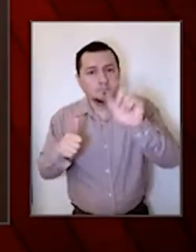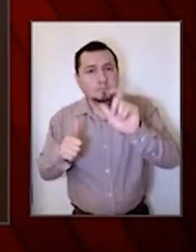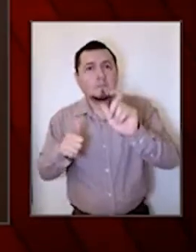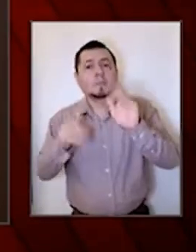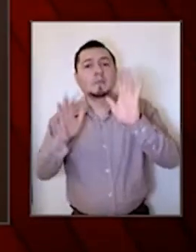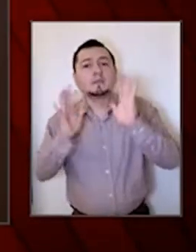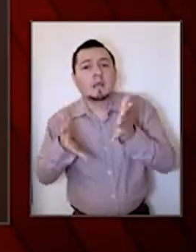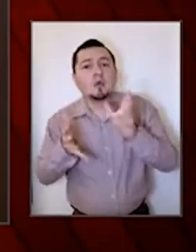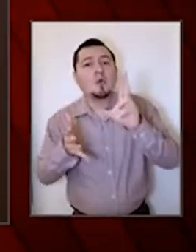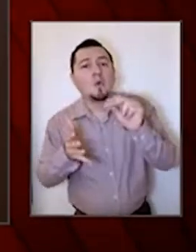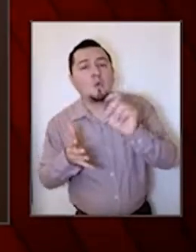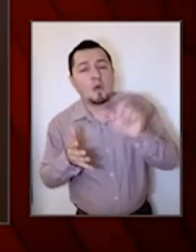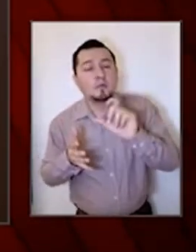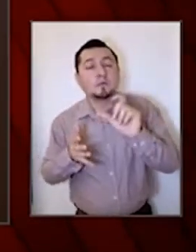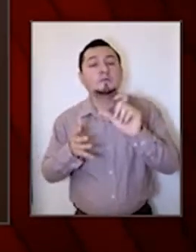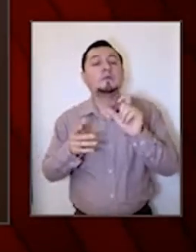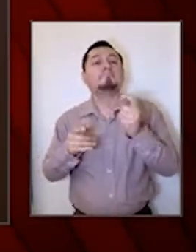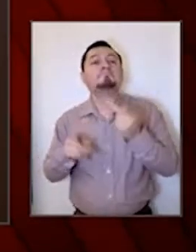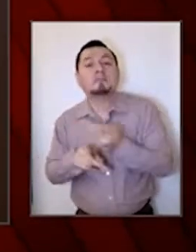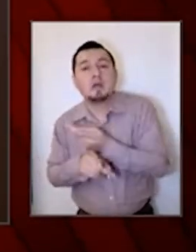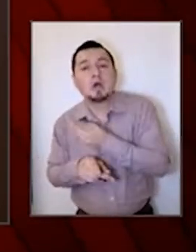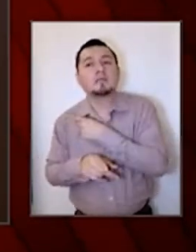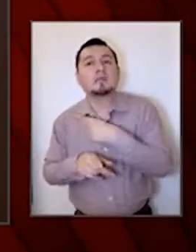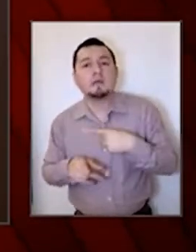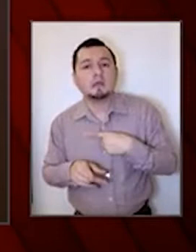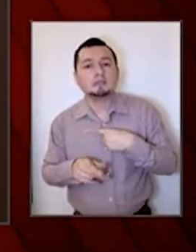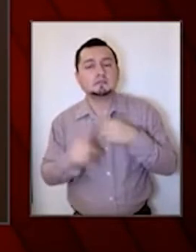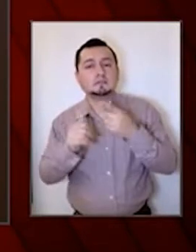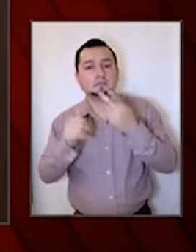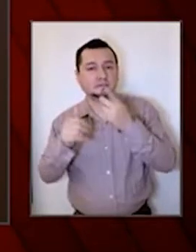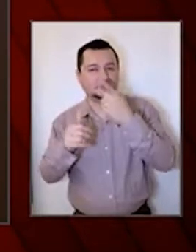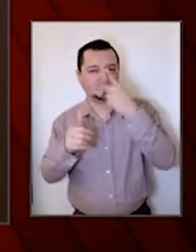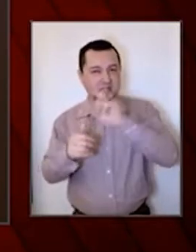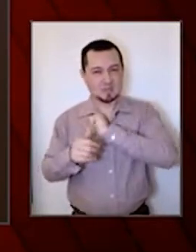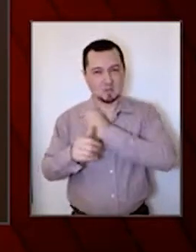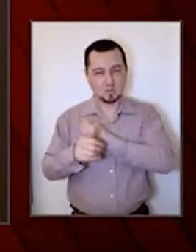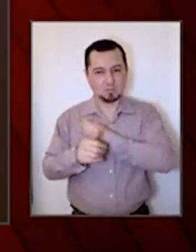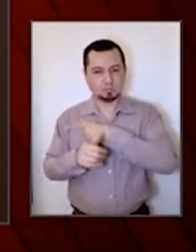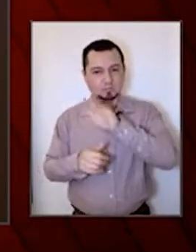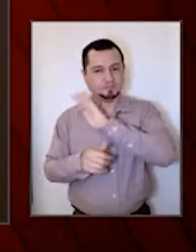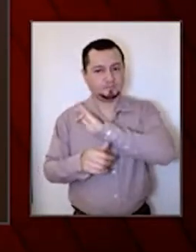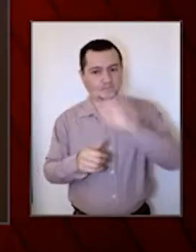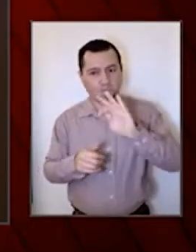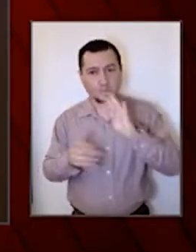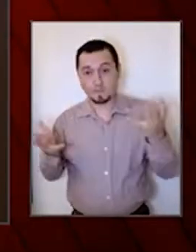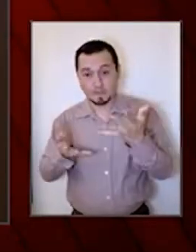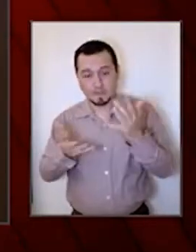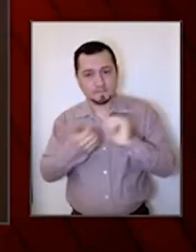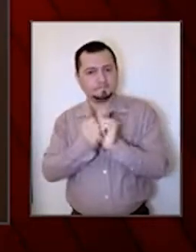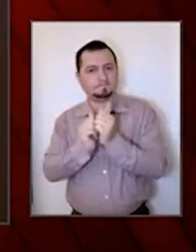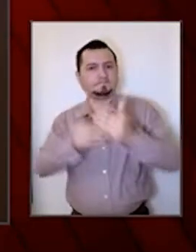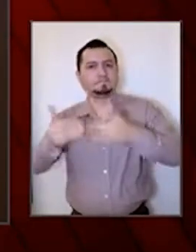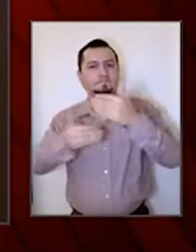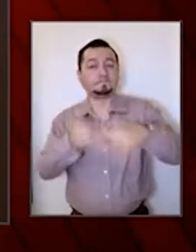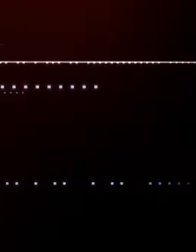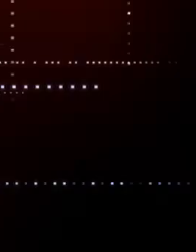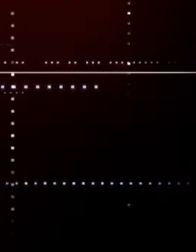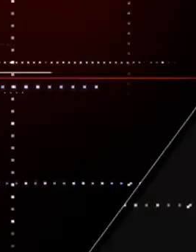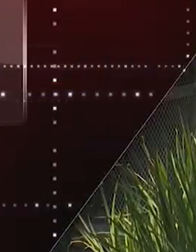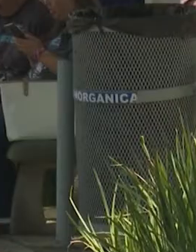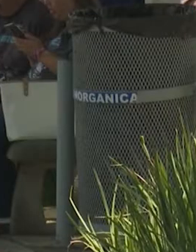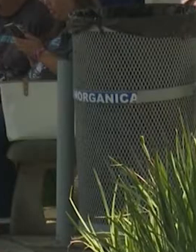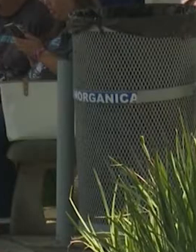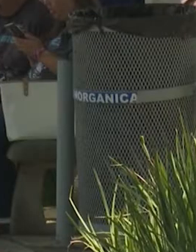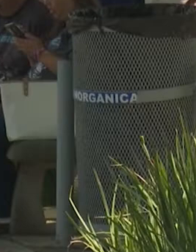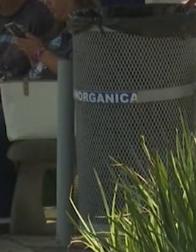claro qué tiene que suceder dónde tenemos que estar en materia de salud para poder avanzar en el regreso a clases